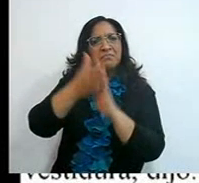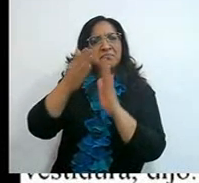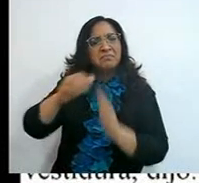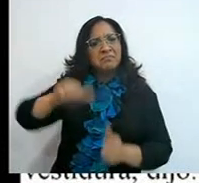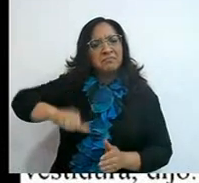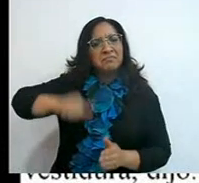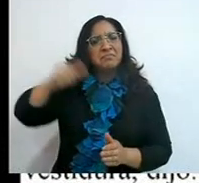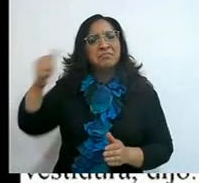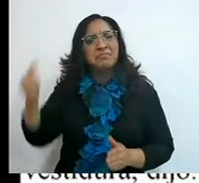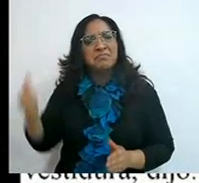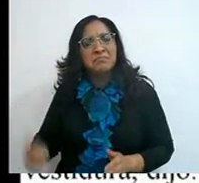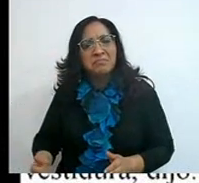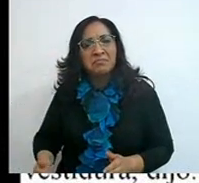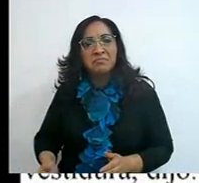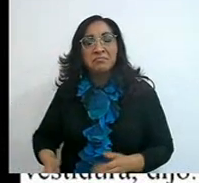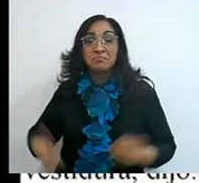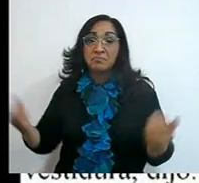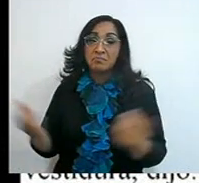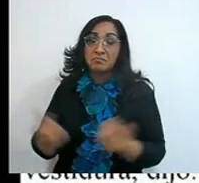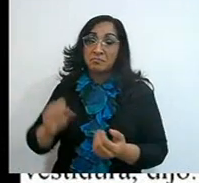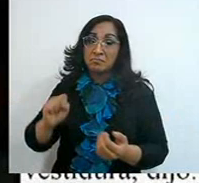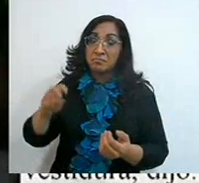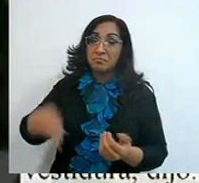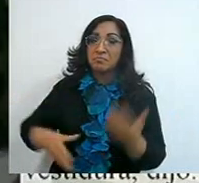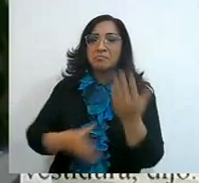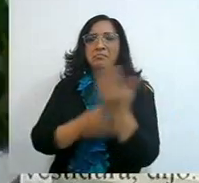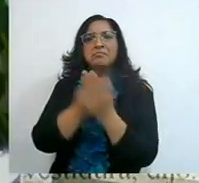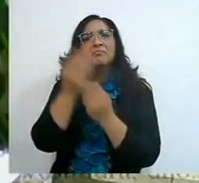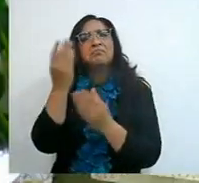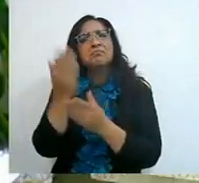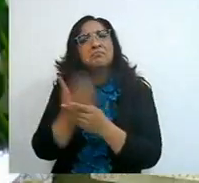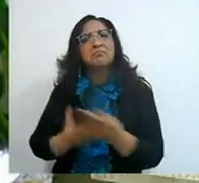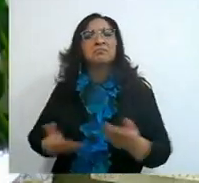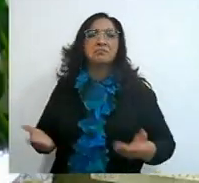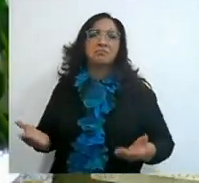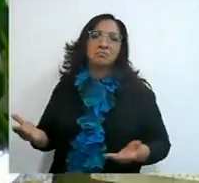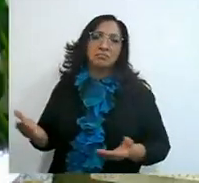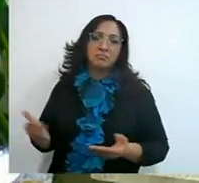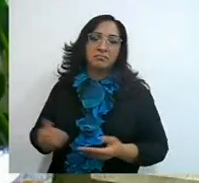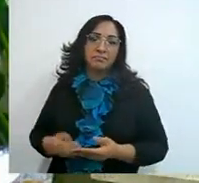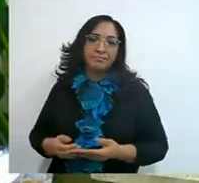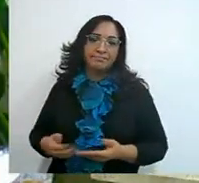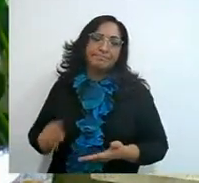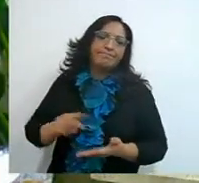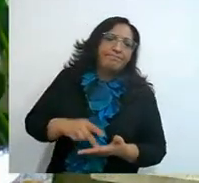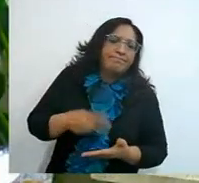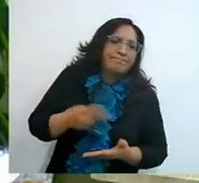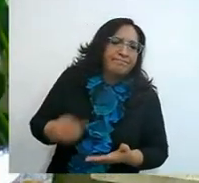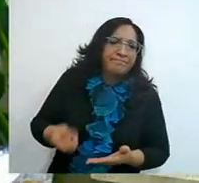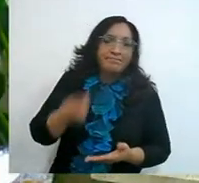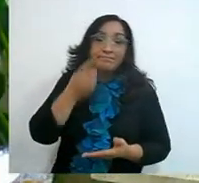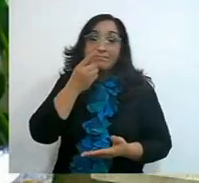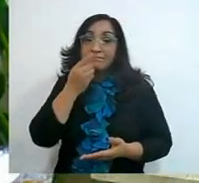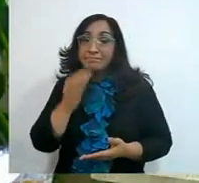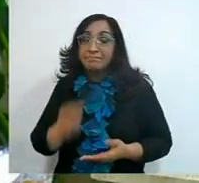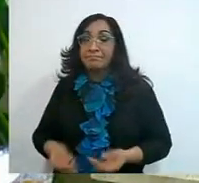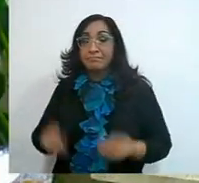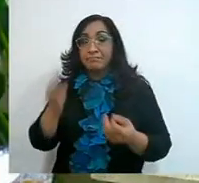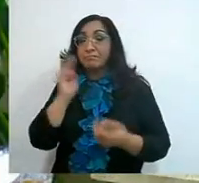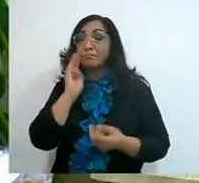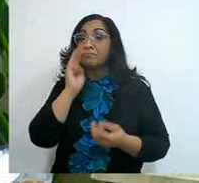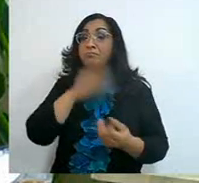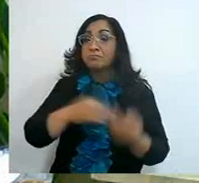otro hecho sin mano. Así es, a veces nosotros damos ese falso